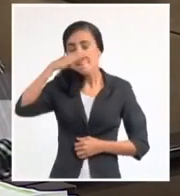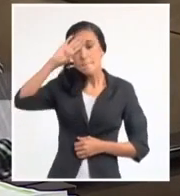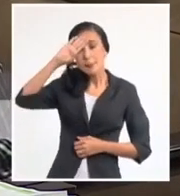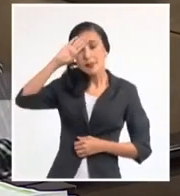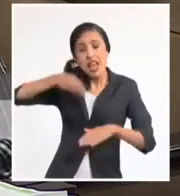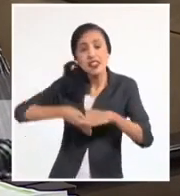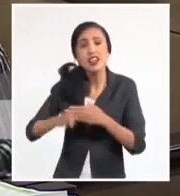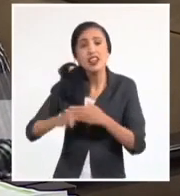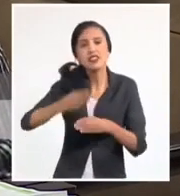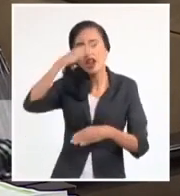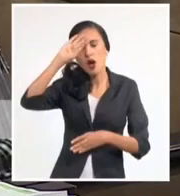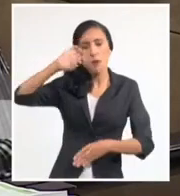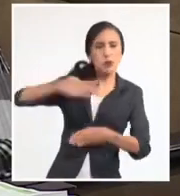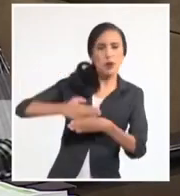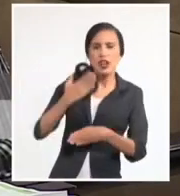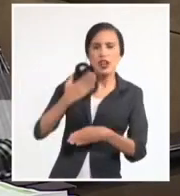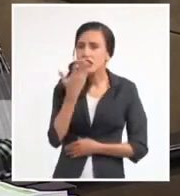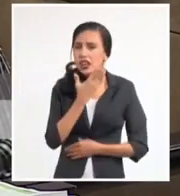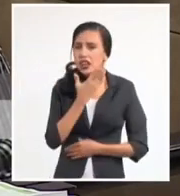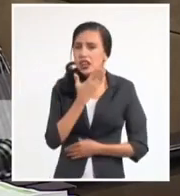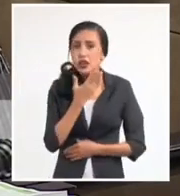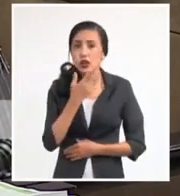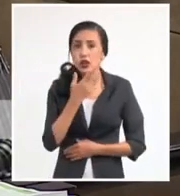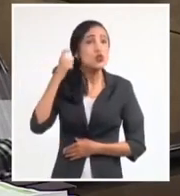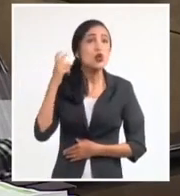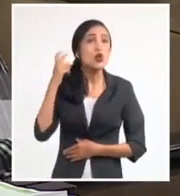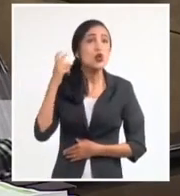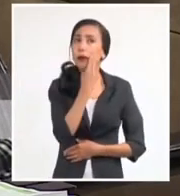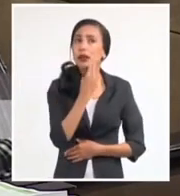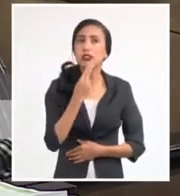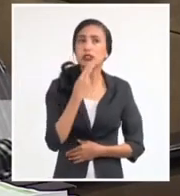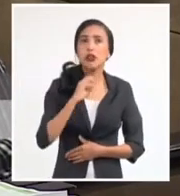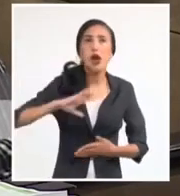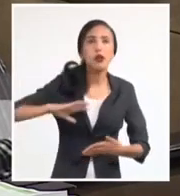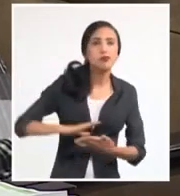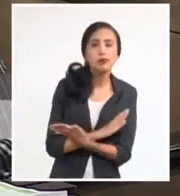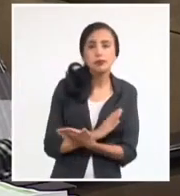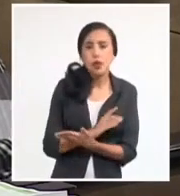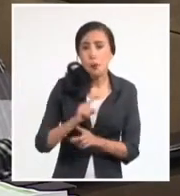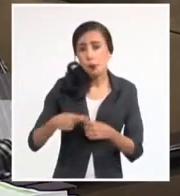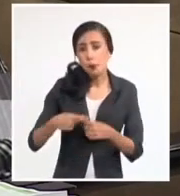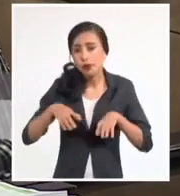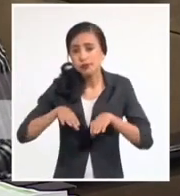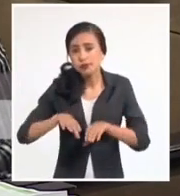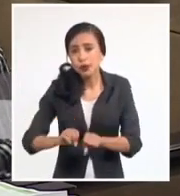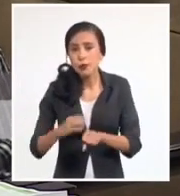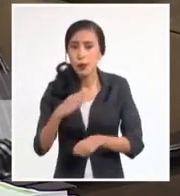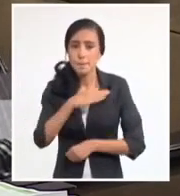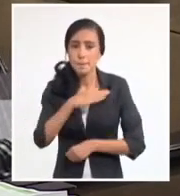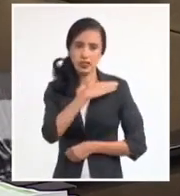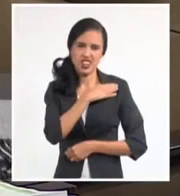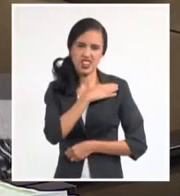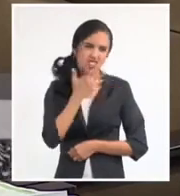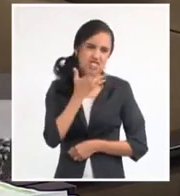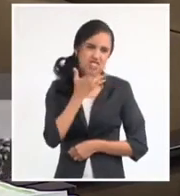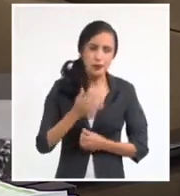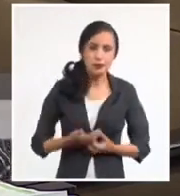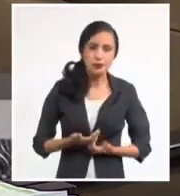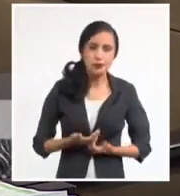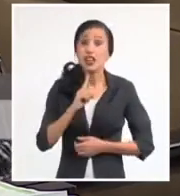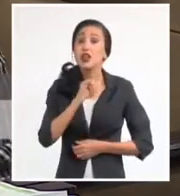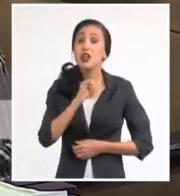quienes troncharon los sueños de Martí con la intervención militar, quienes impusieron una fatídica enmienda a